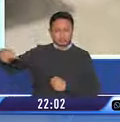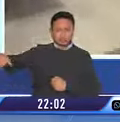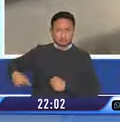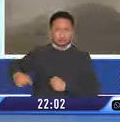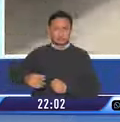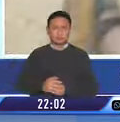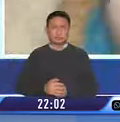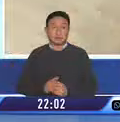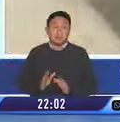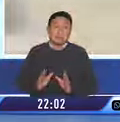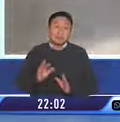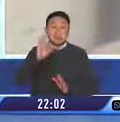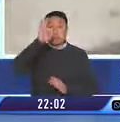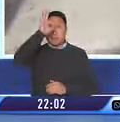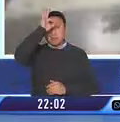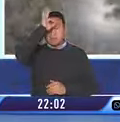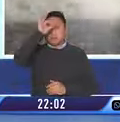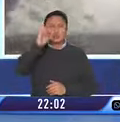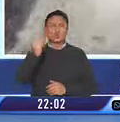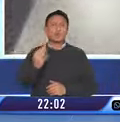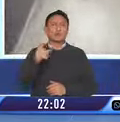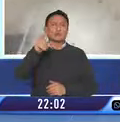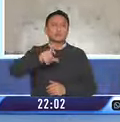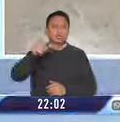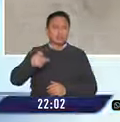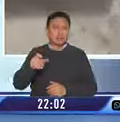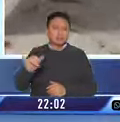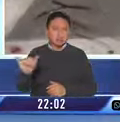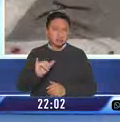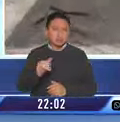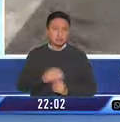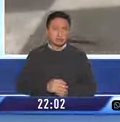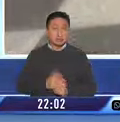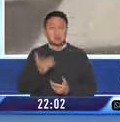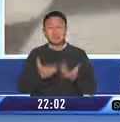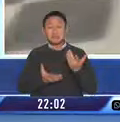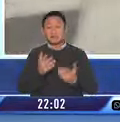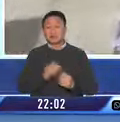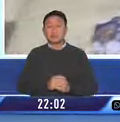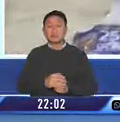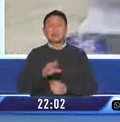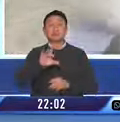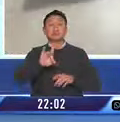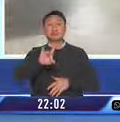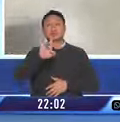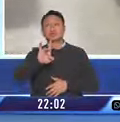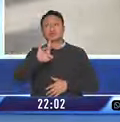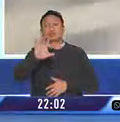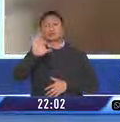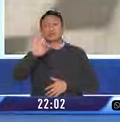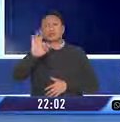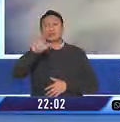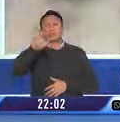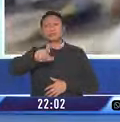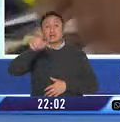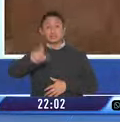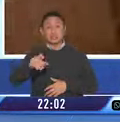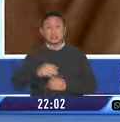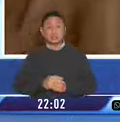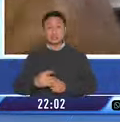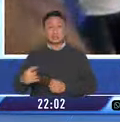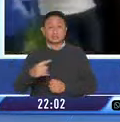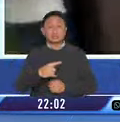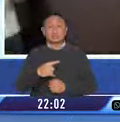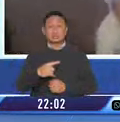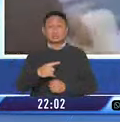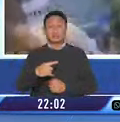No conocemos con exactitud cuántas serían las víctimas. Estimamos que alrededor de 8 a 9 personas que